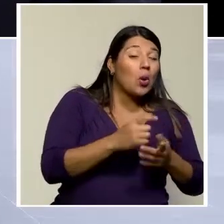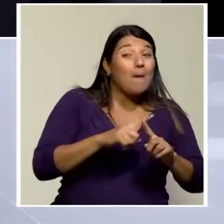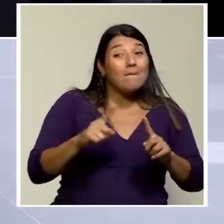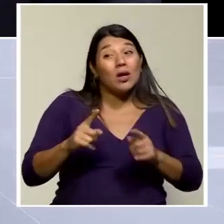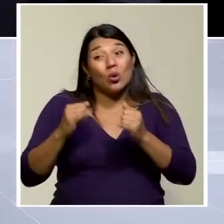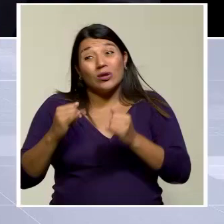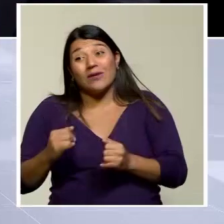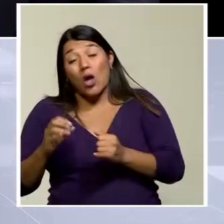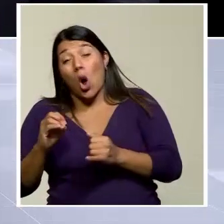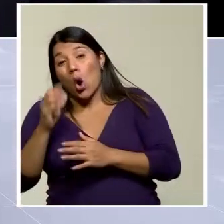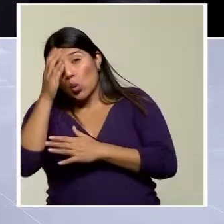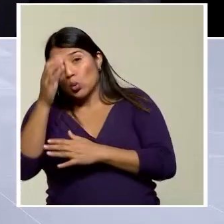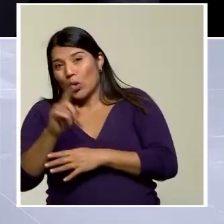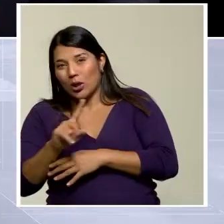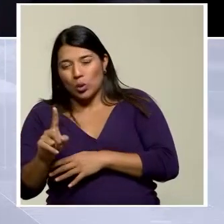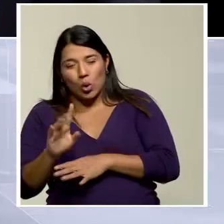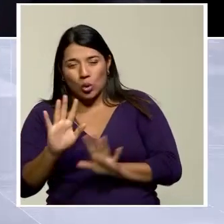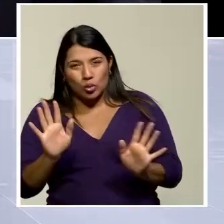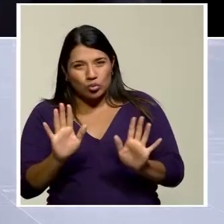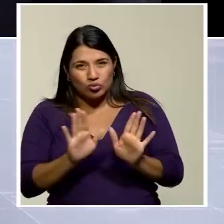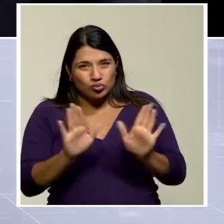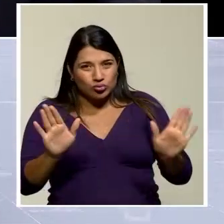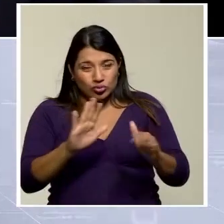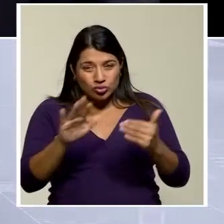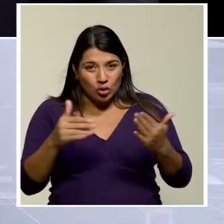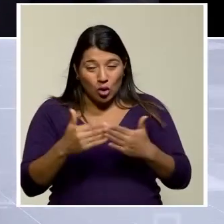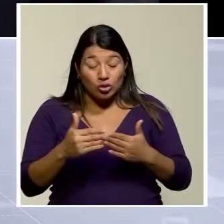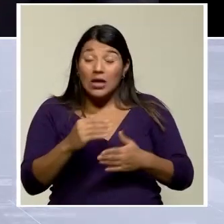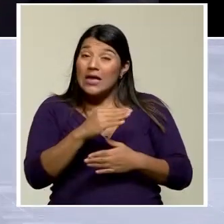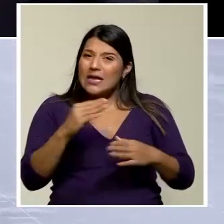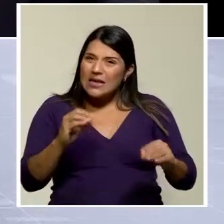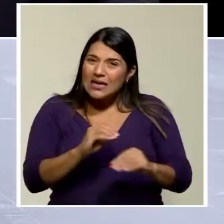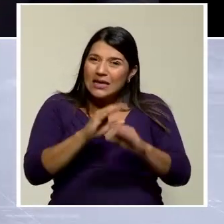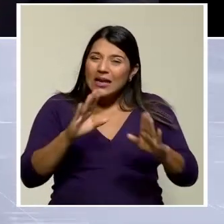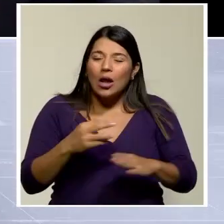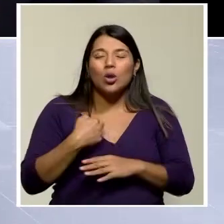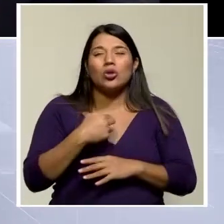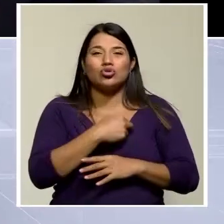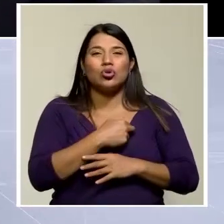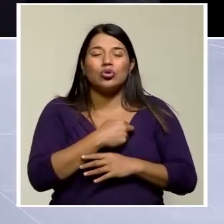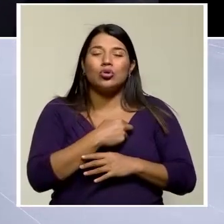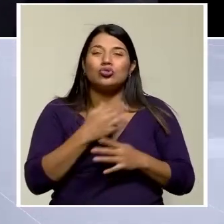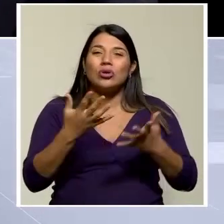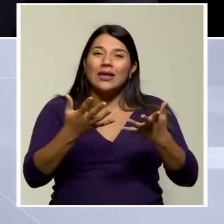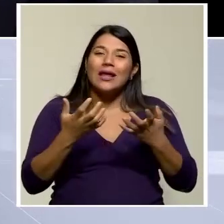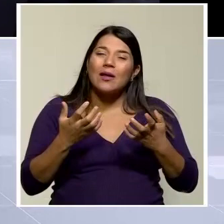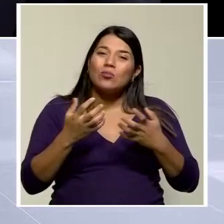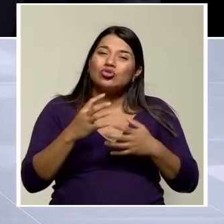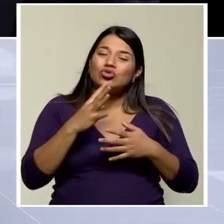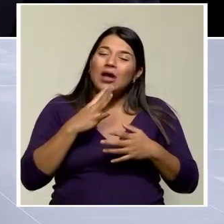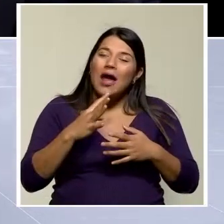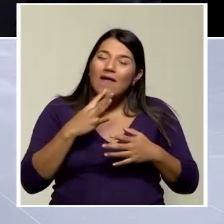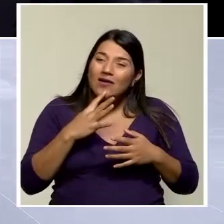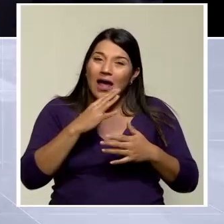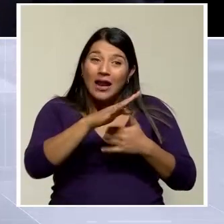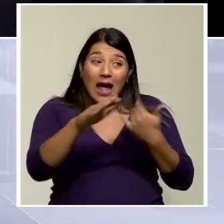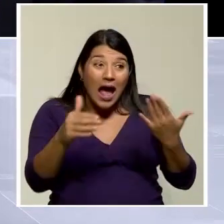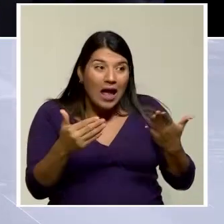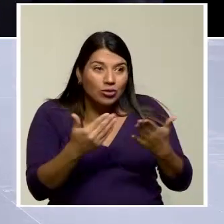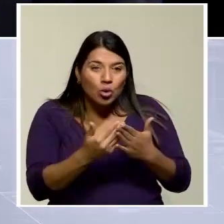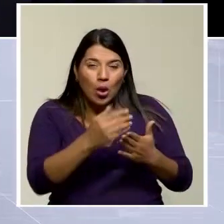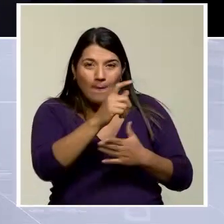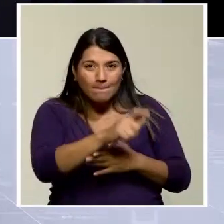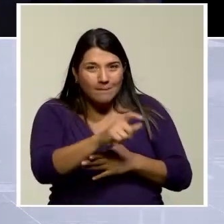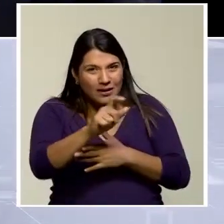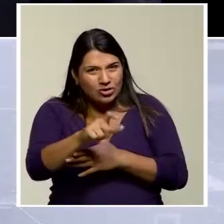o sociales, culturales, no. Y por supuesto que aspiramos a hablarle a todo ese sector de la